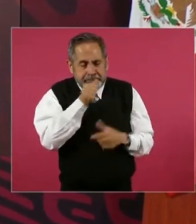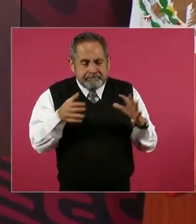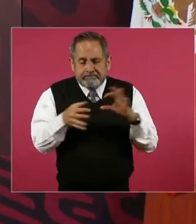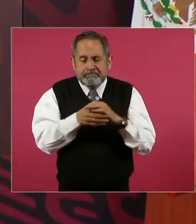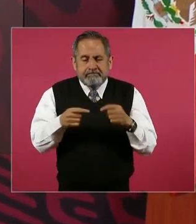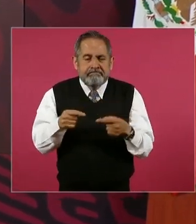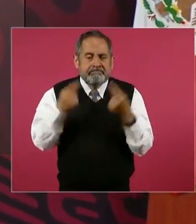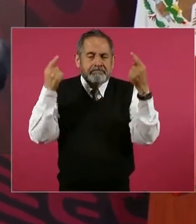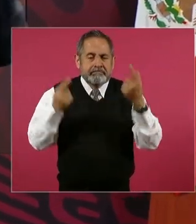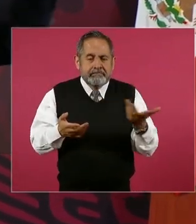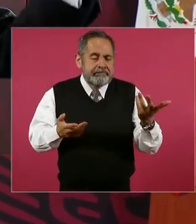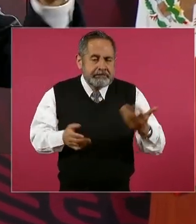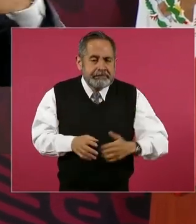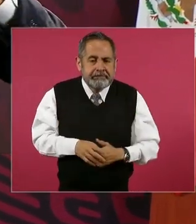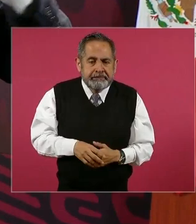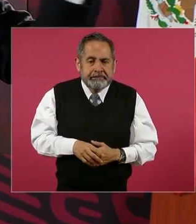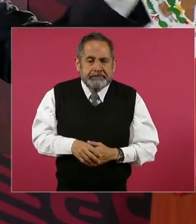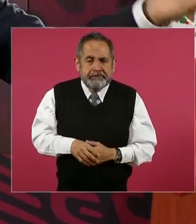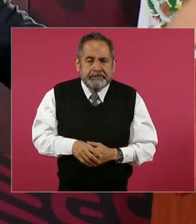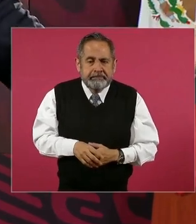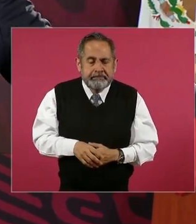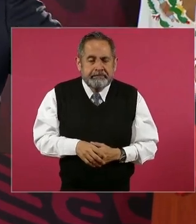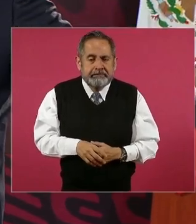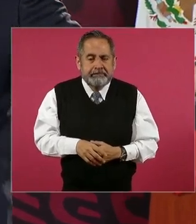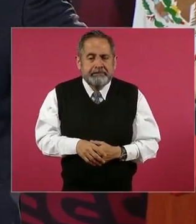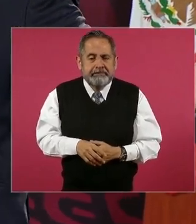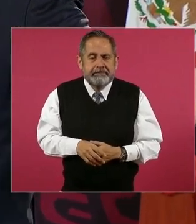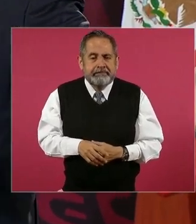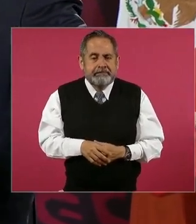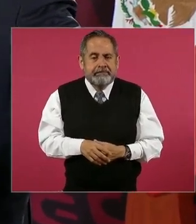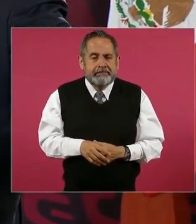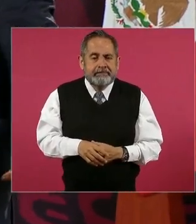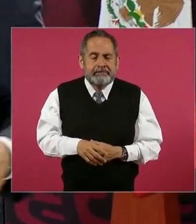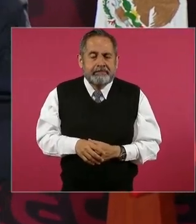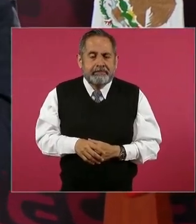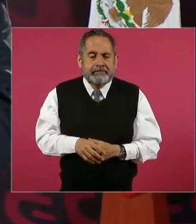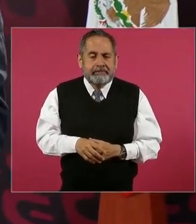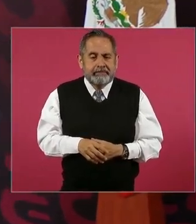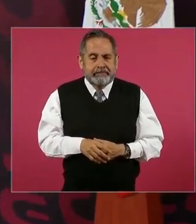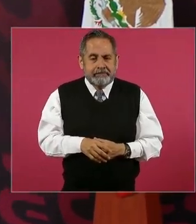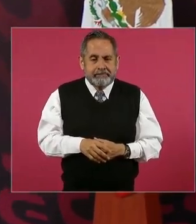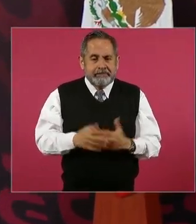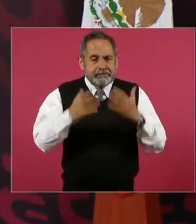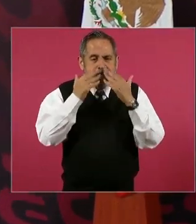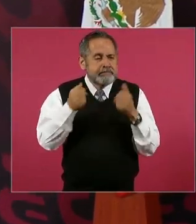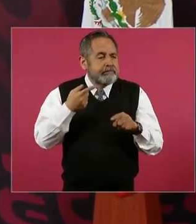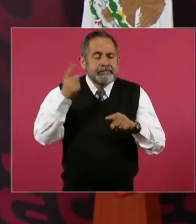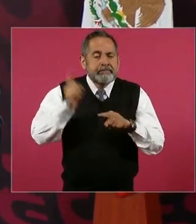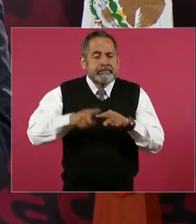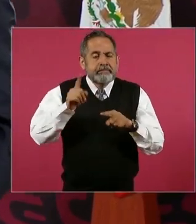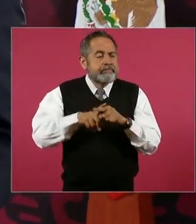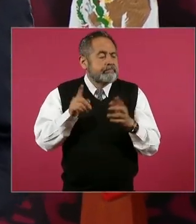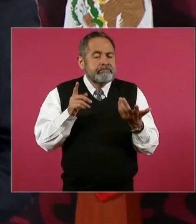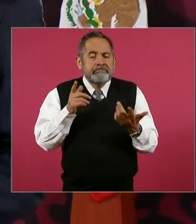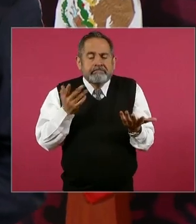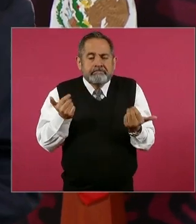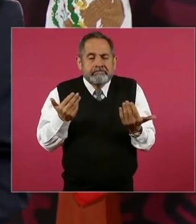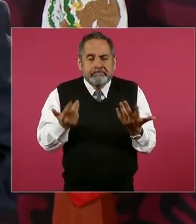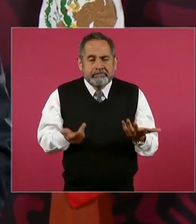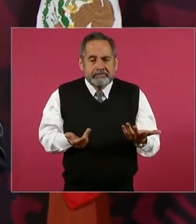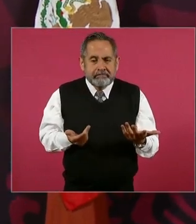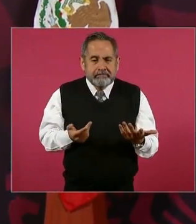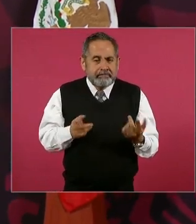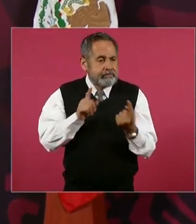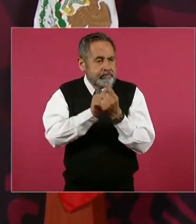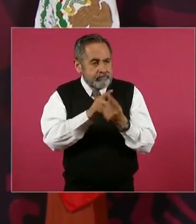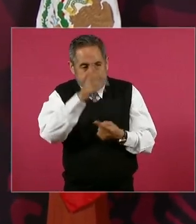puede porque este no hay con quién